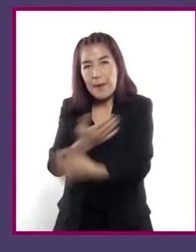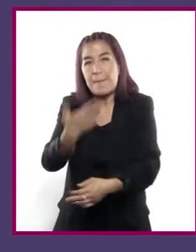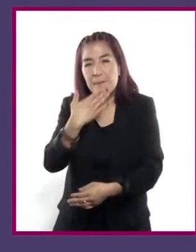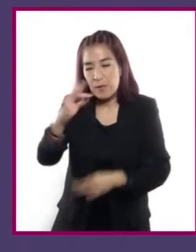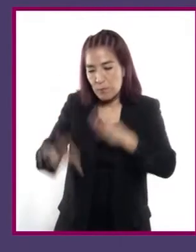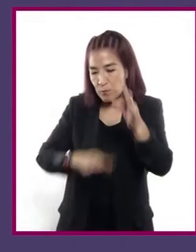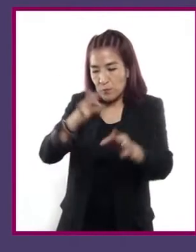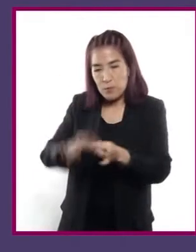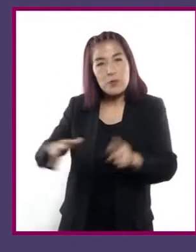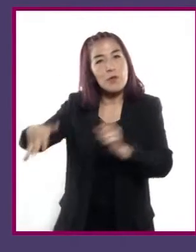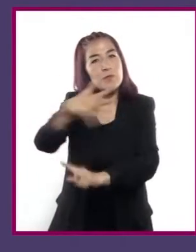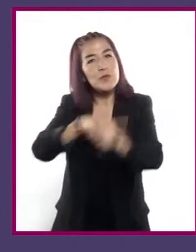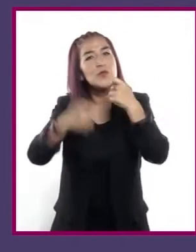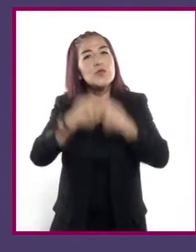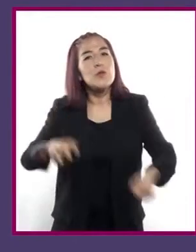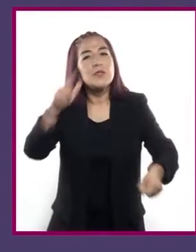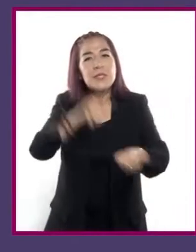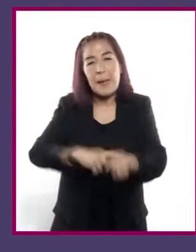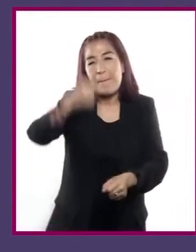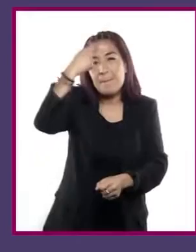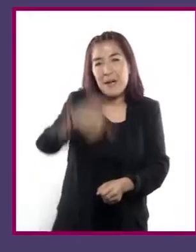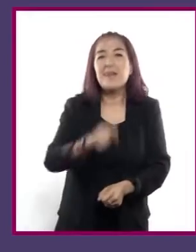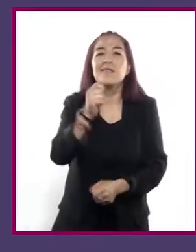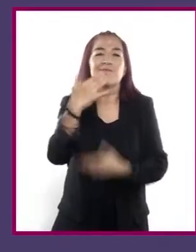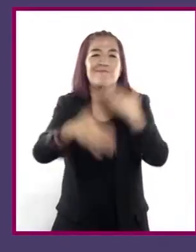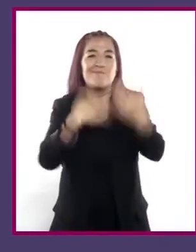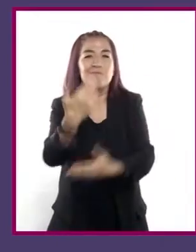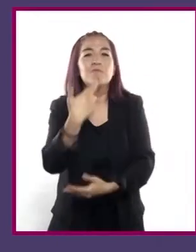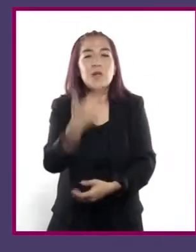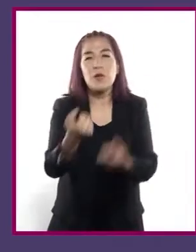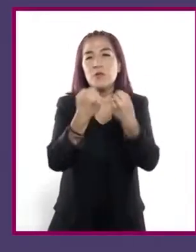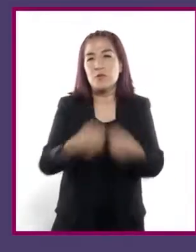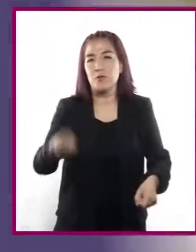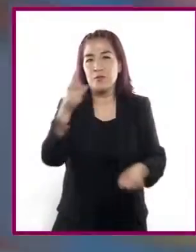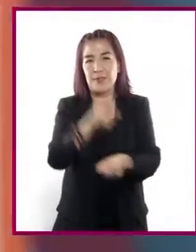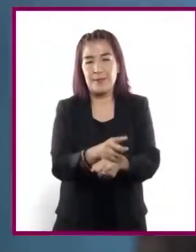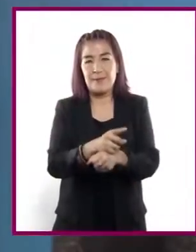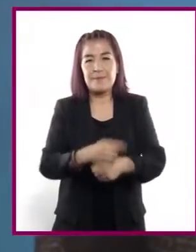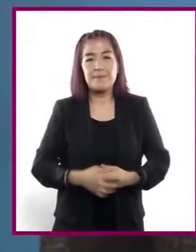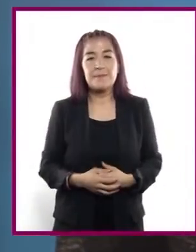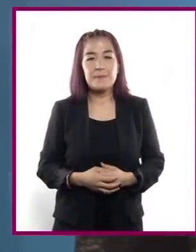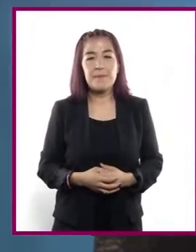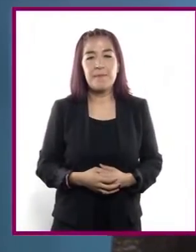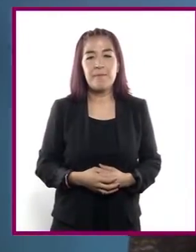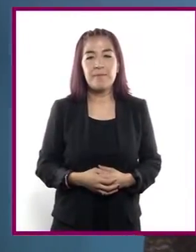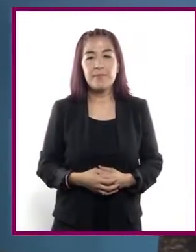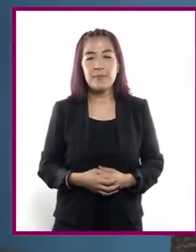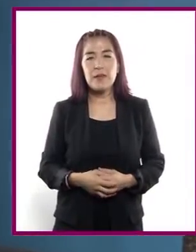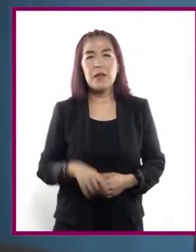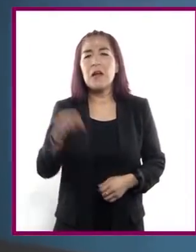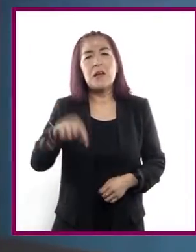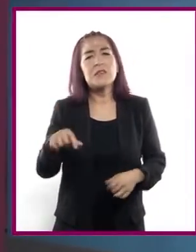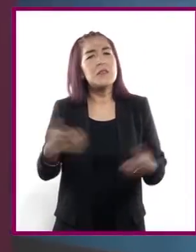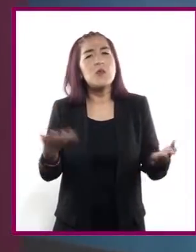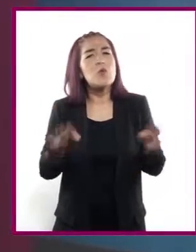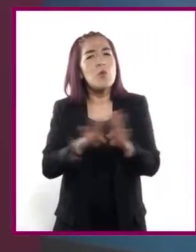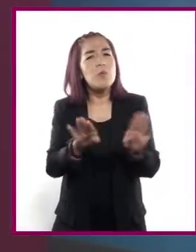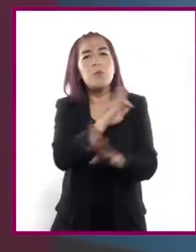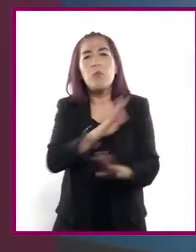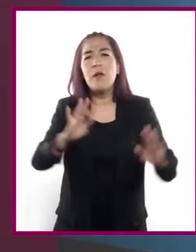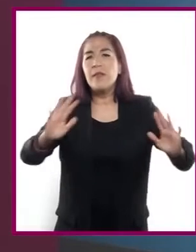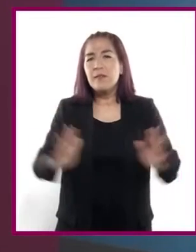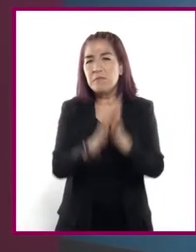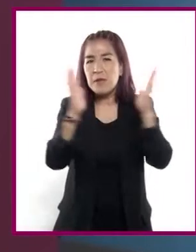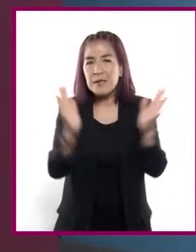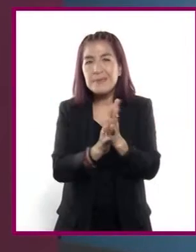compromiso social en y para la mejora de las sociedades. Este ejercicio de